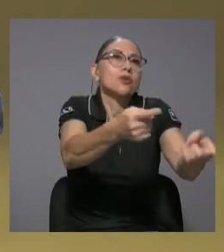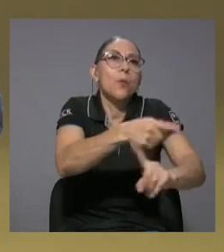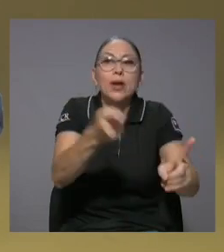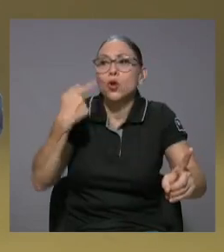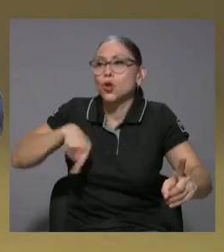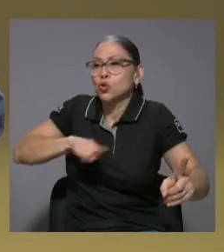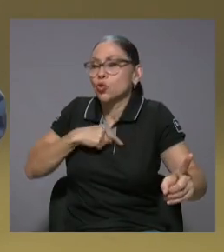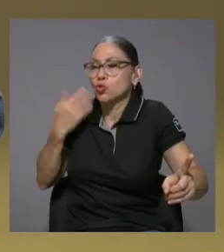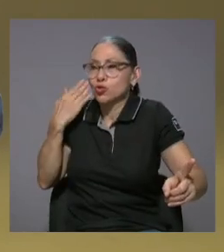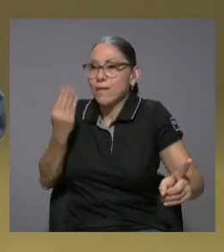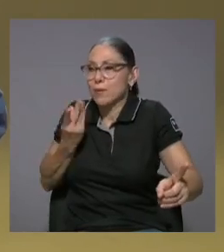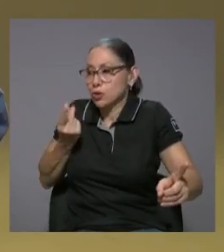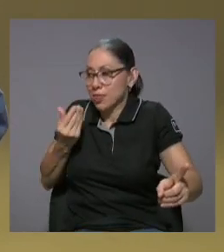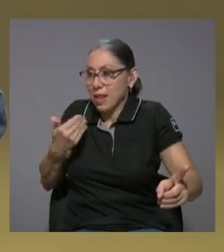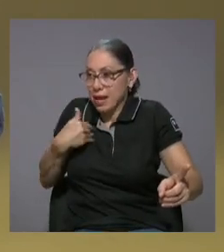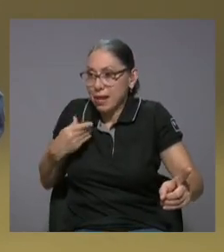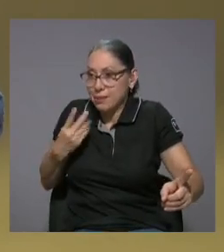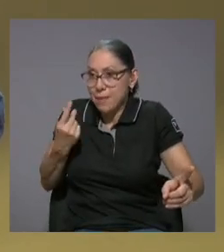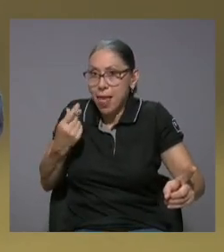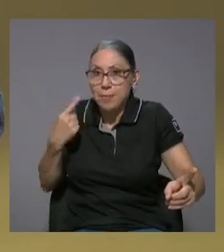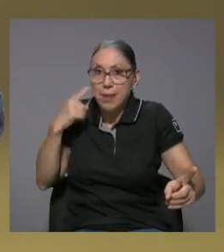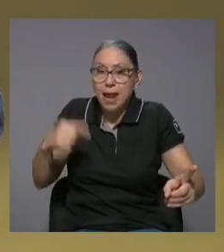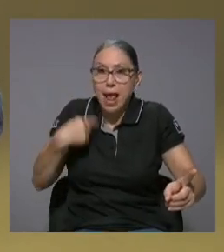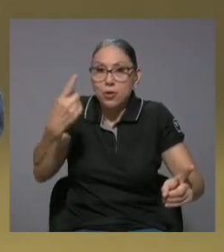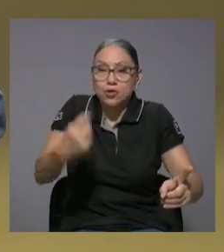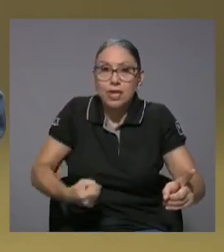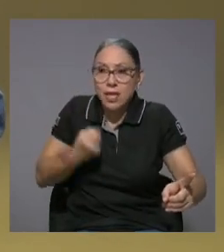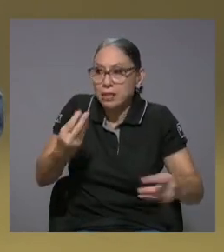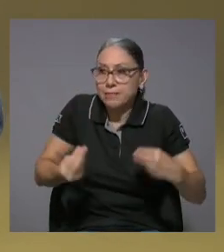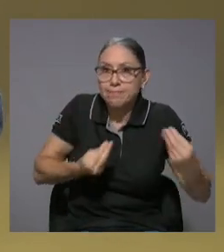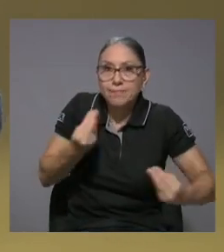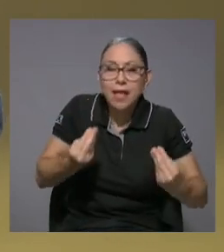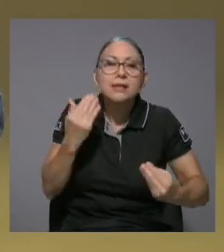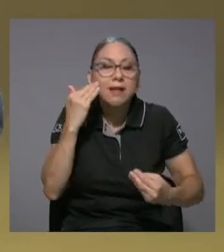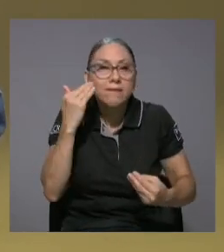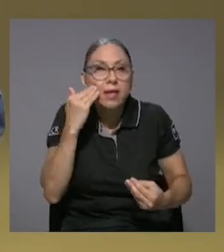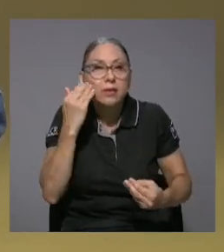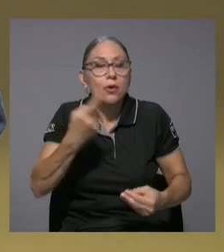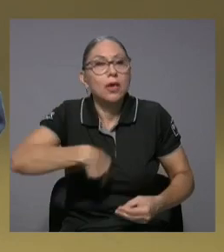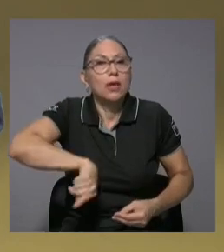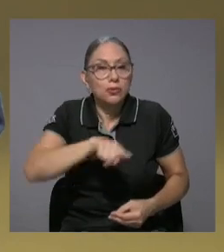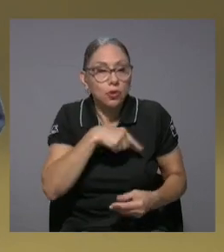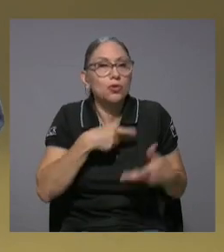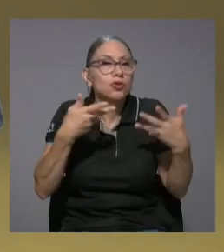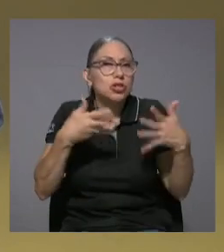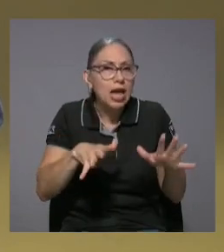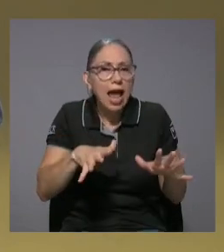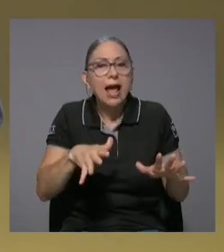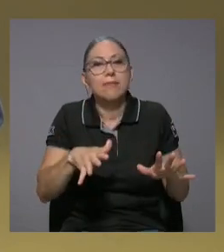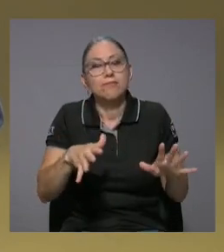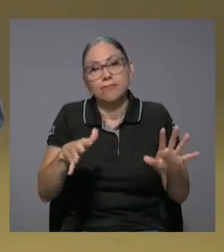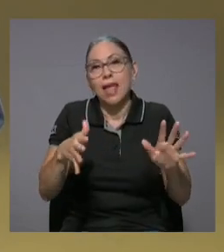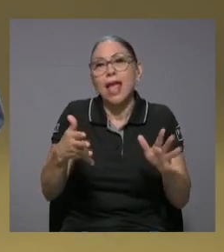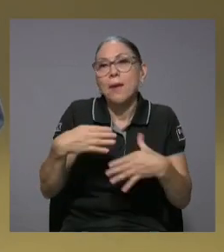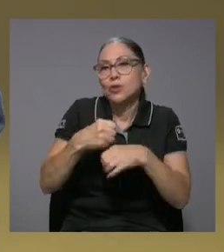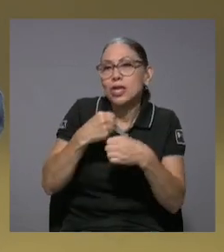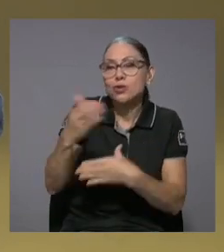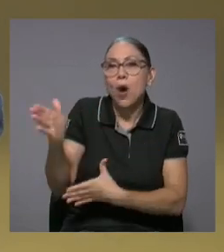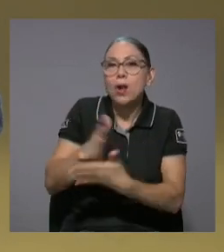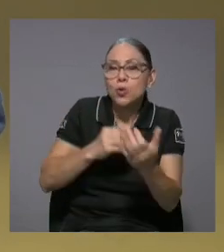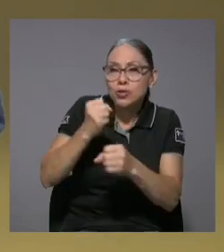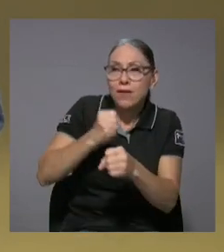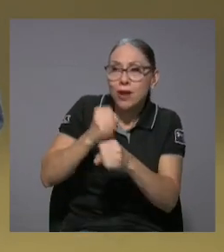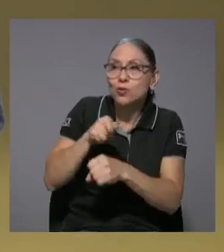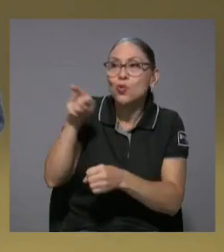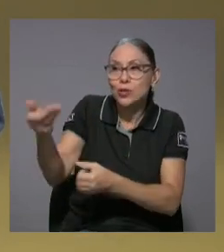vamos a disponer en el año siguiente? Y sabiendo que como tendencia hemos hecho algunas estimaciones en las que usted colaboró con nosotros en el